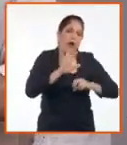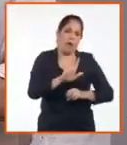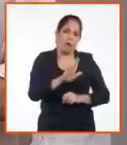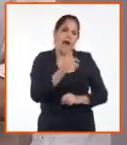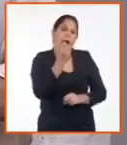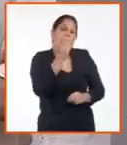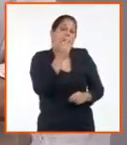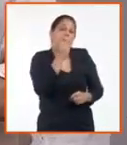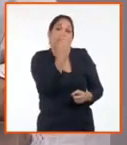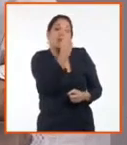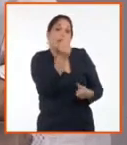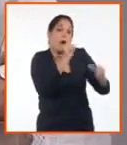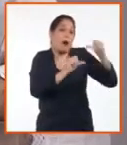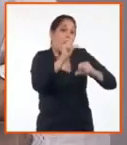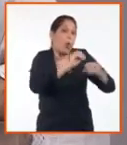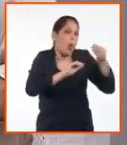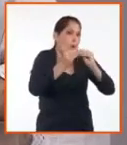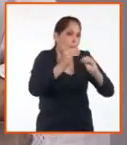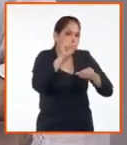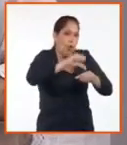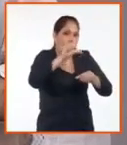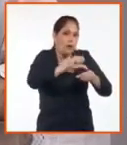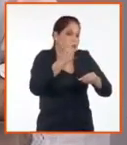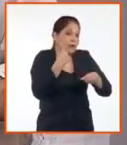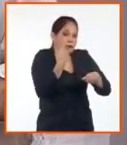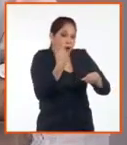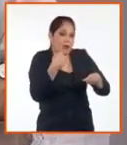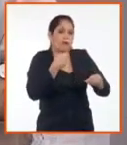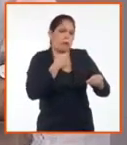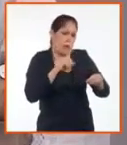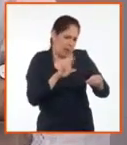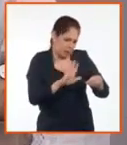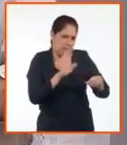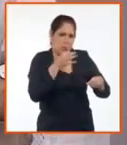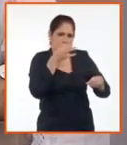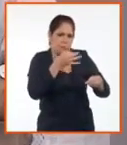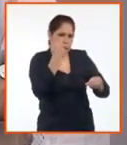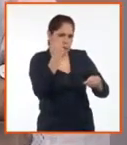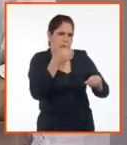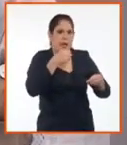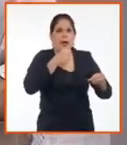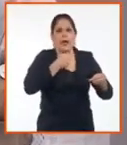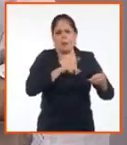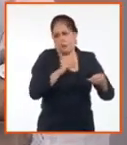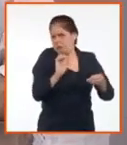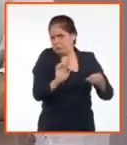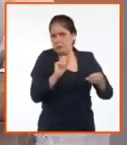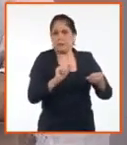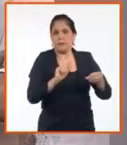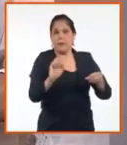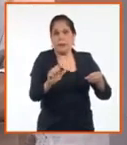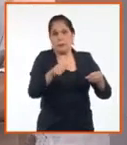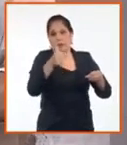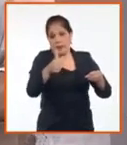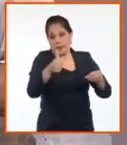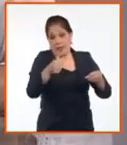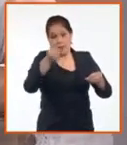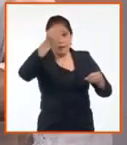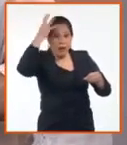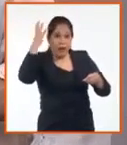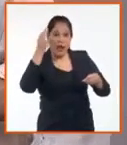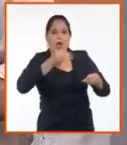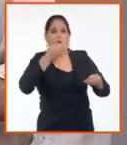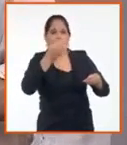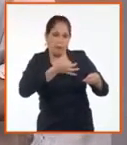no lo podemos no lo podemos producir y voy a poner un ejemplo muy concreto el presidente hacía alusión que voy a hacer